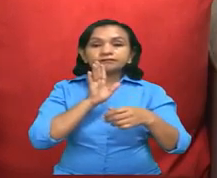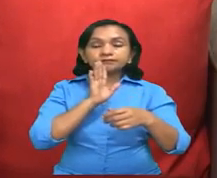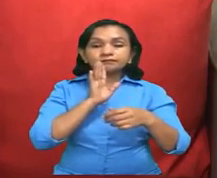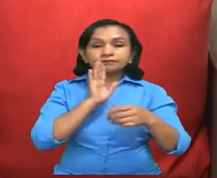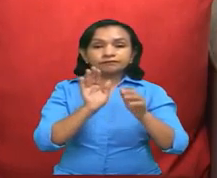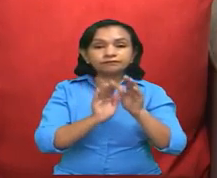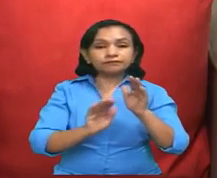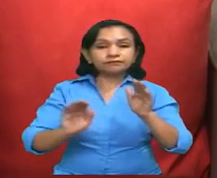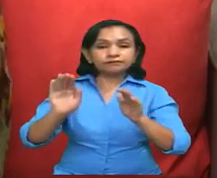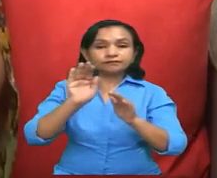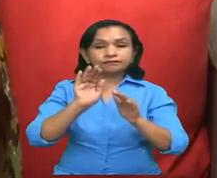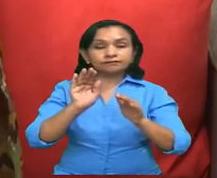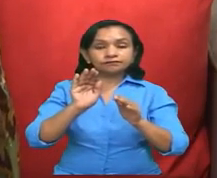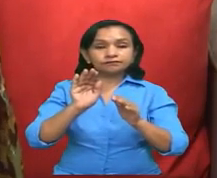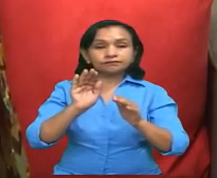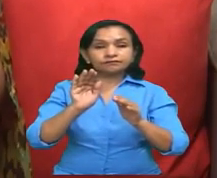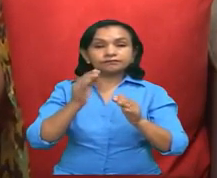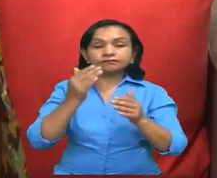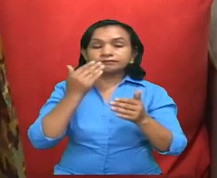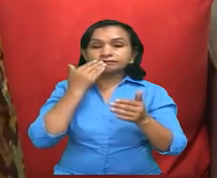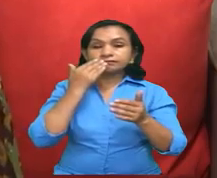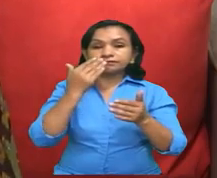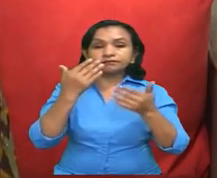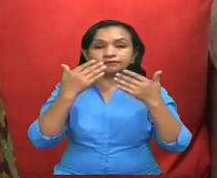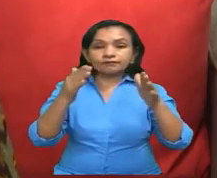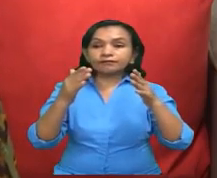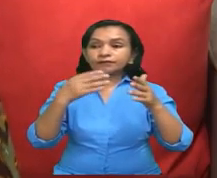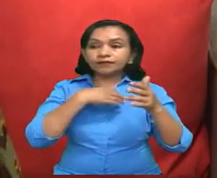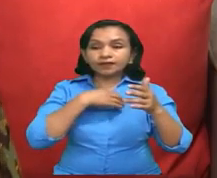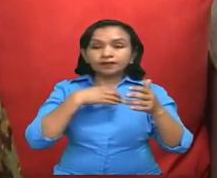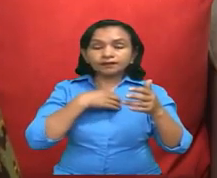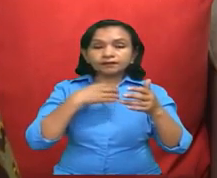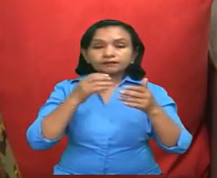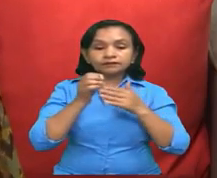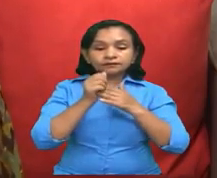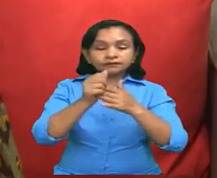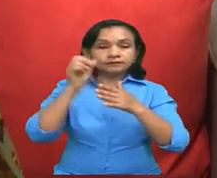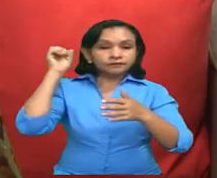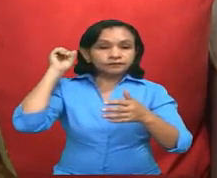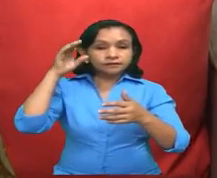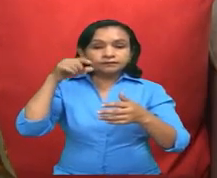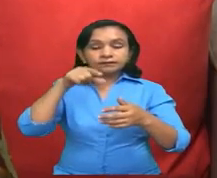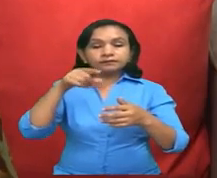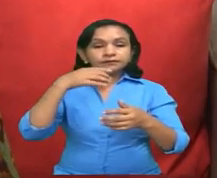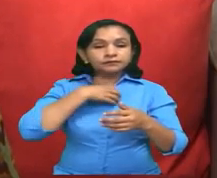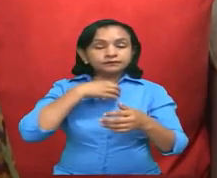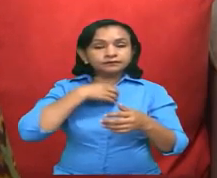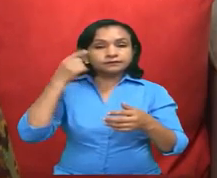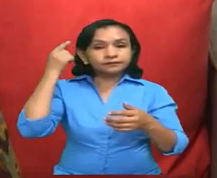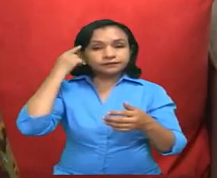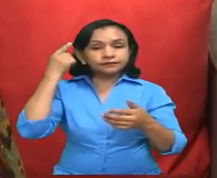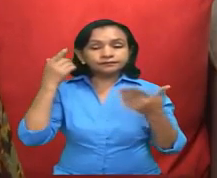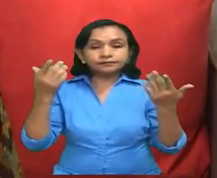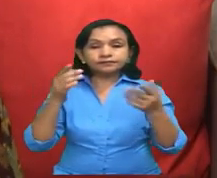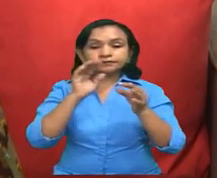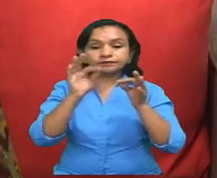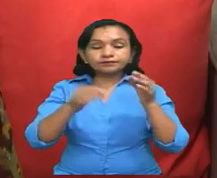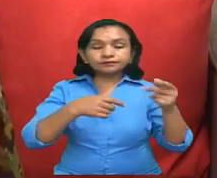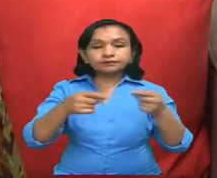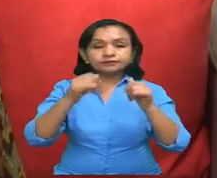decir, involucra a una gran cantidad de países. A ustedes, amigos televidentes, les invitamos a que continúe